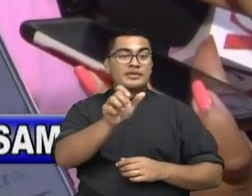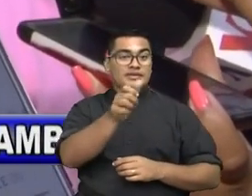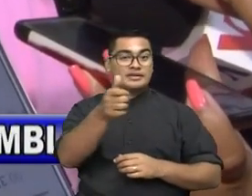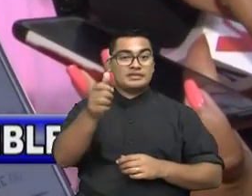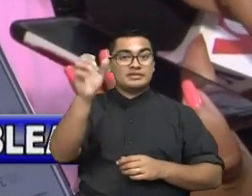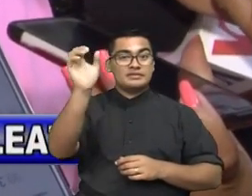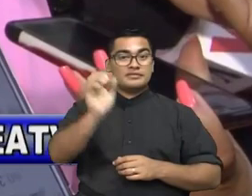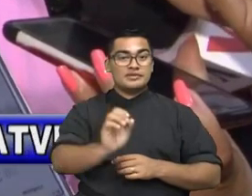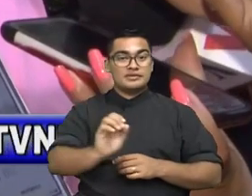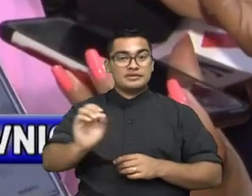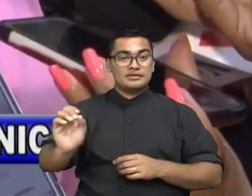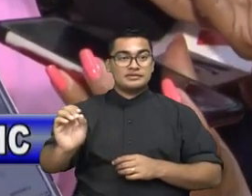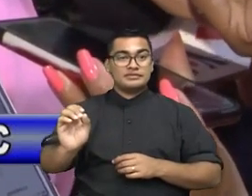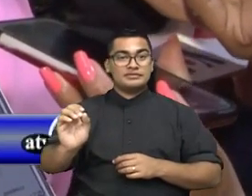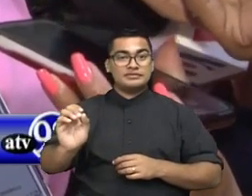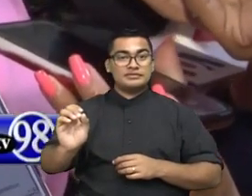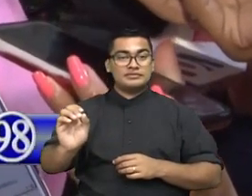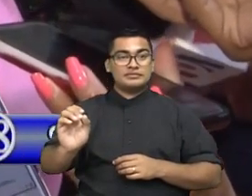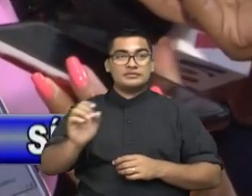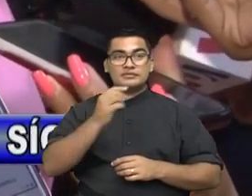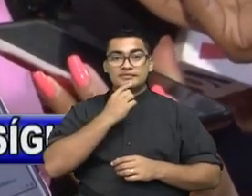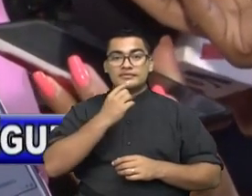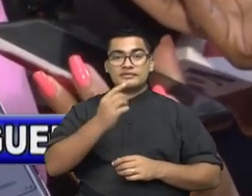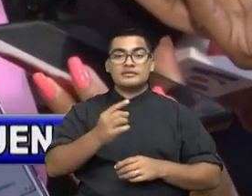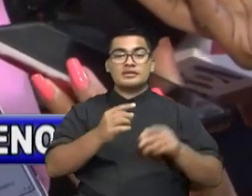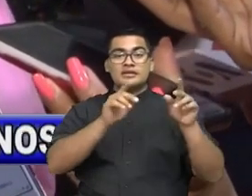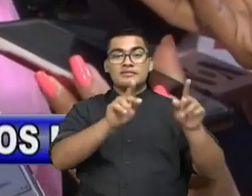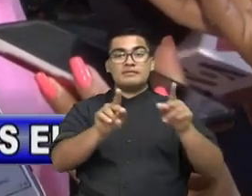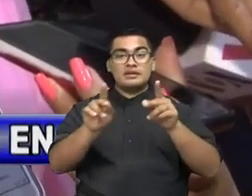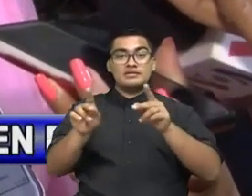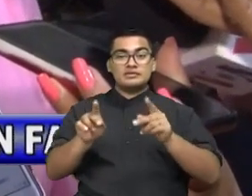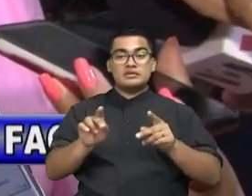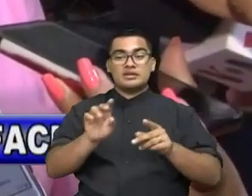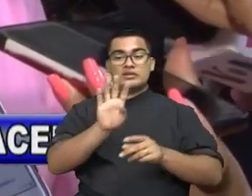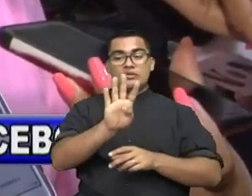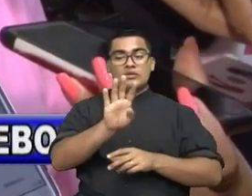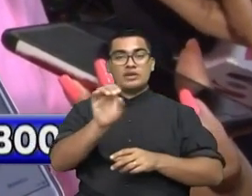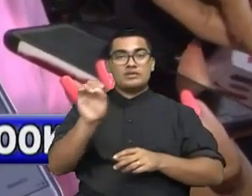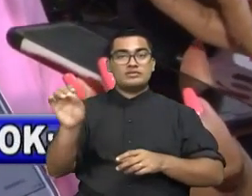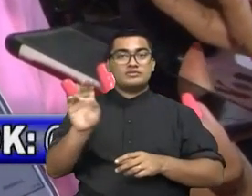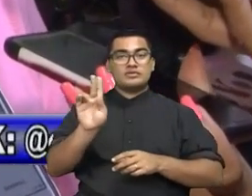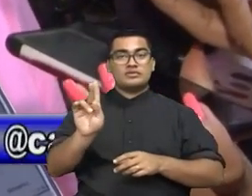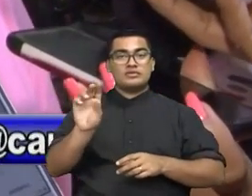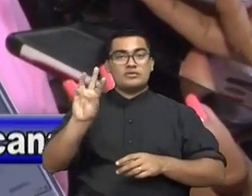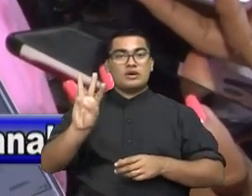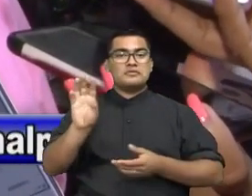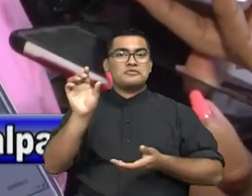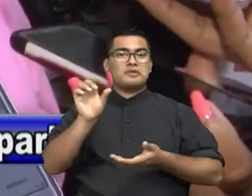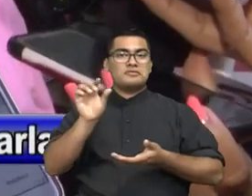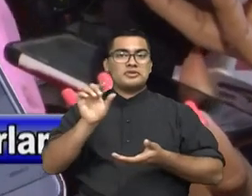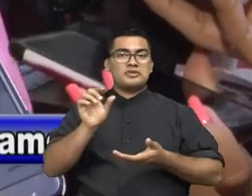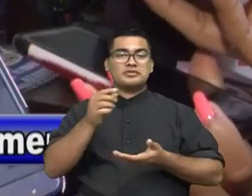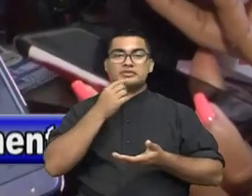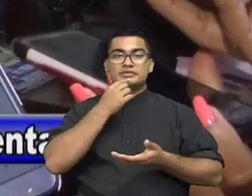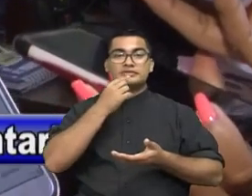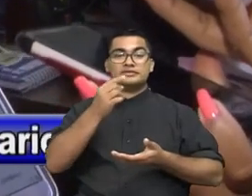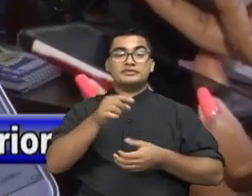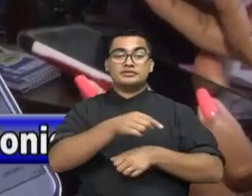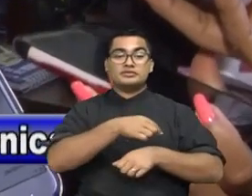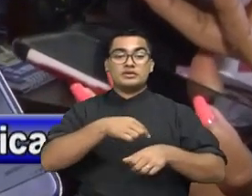96% son menores de 400 kWh al mes. Es